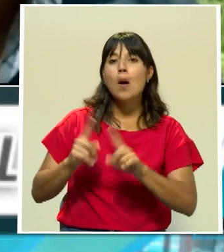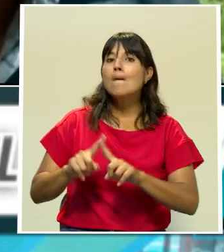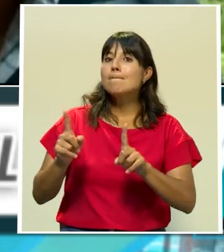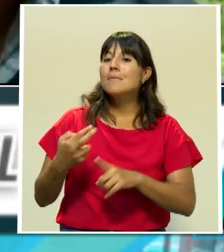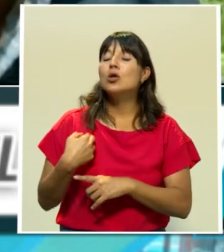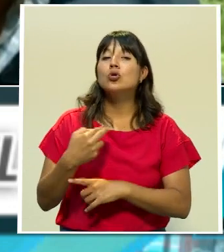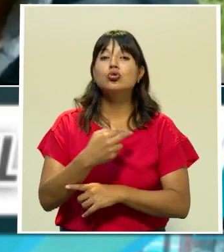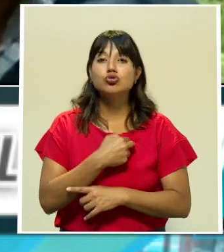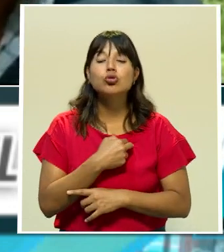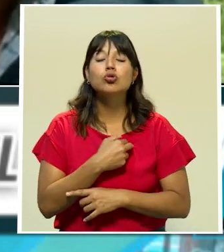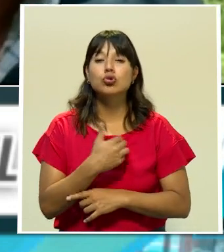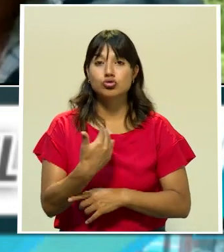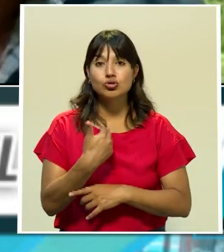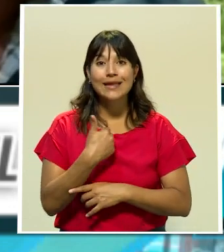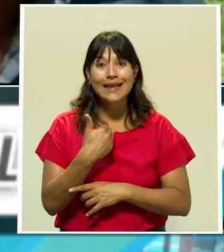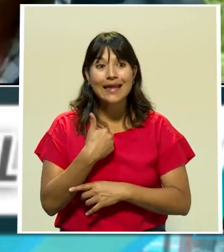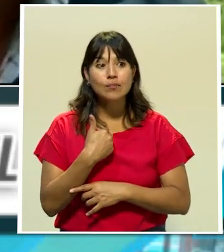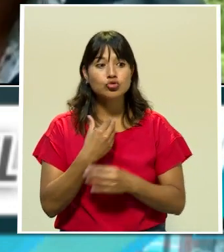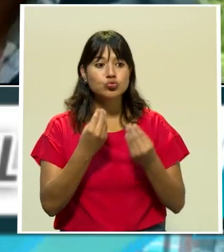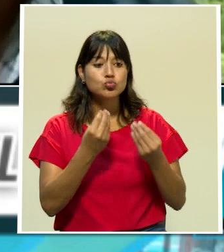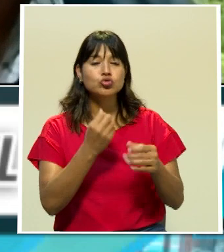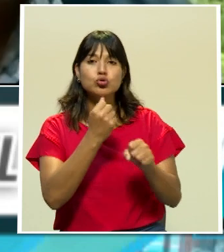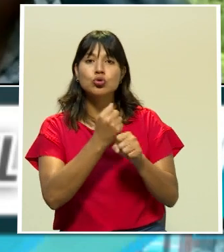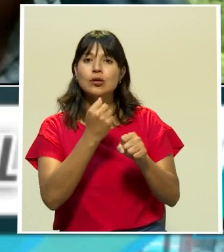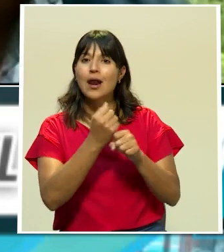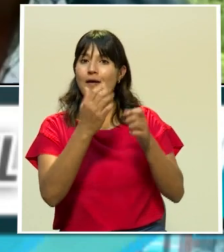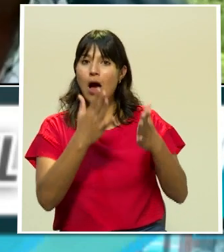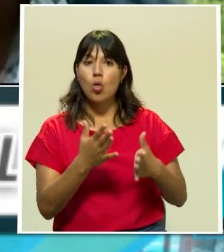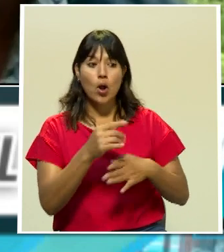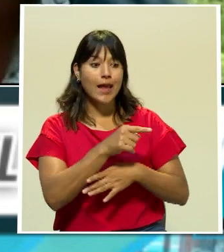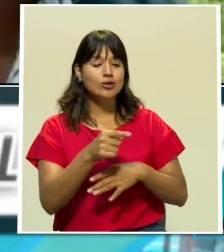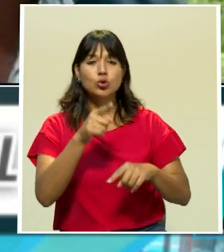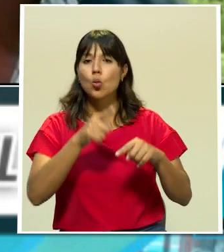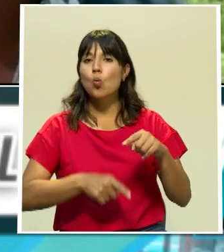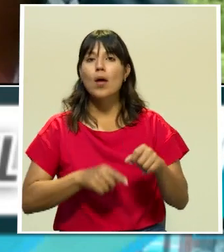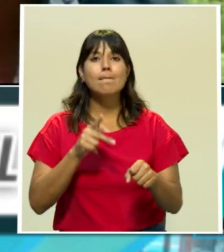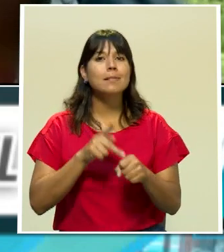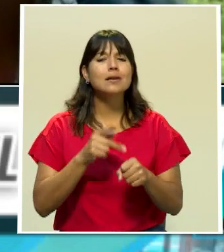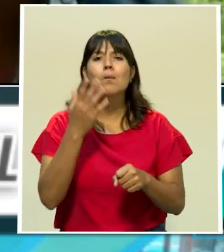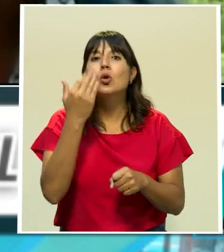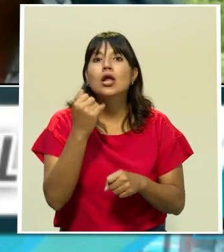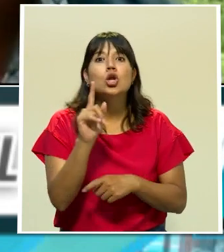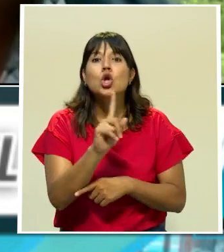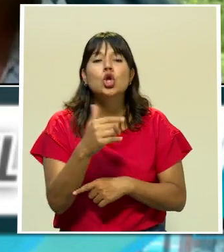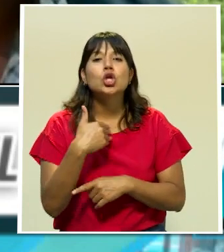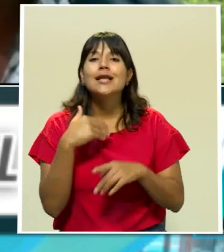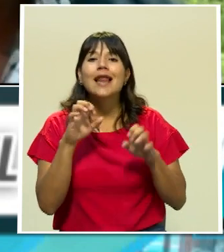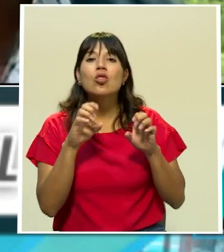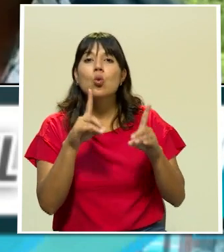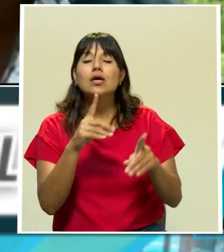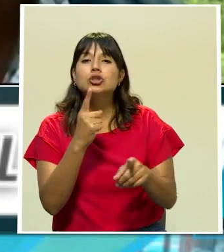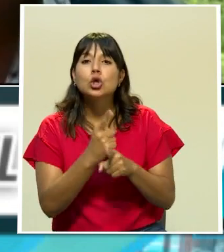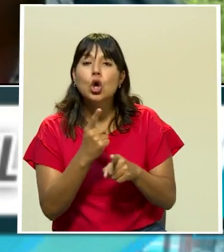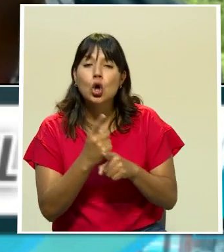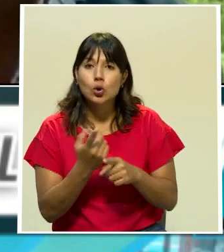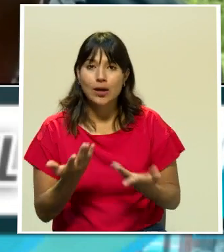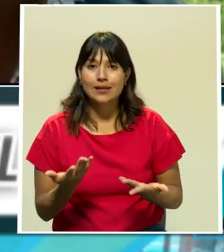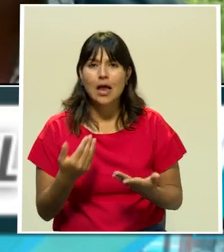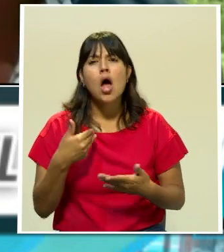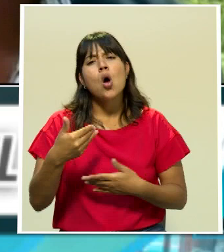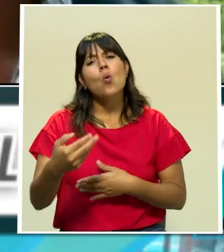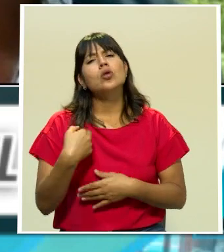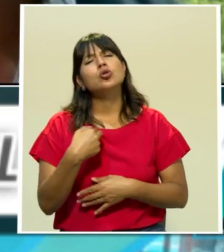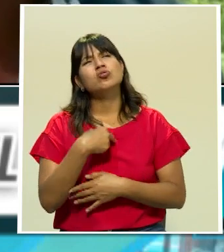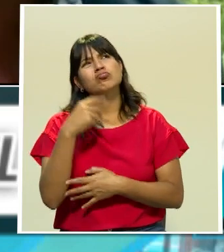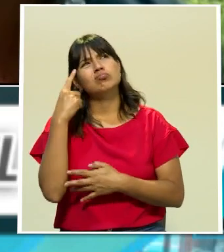tenemos un segmento importante de nuestra mano de obra que no puede participar porque no tiene la formación adecuada. Cuando uno empieza a reflexionar